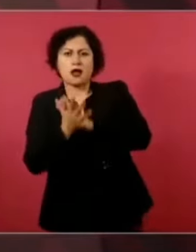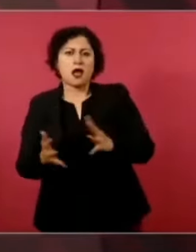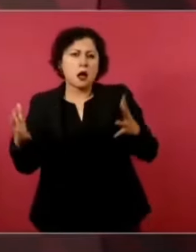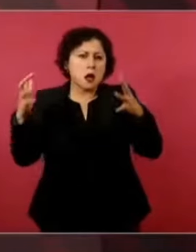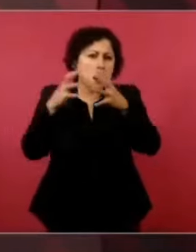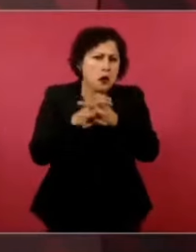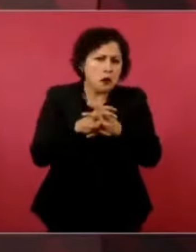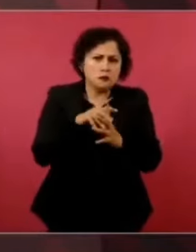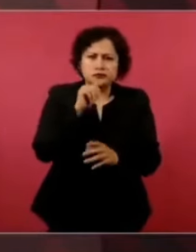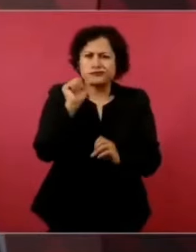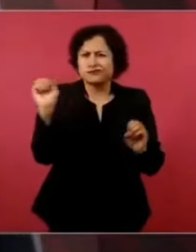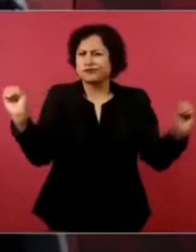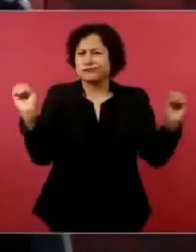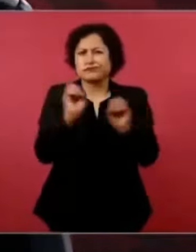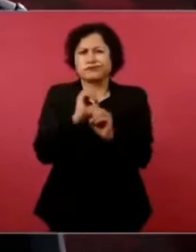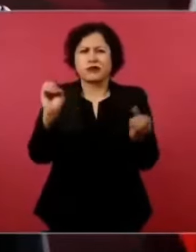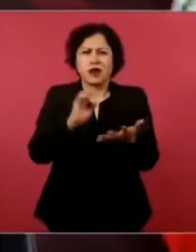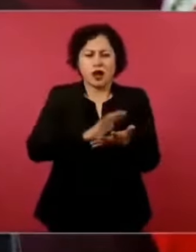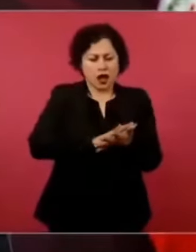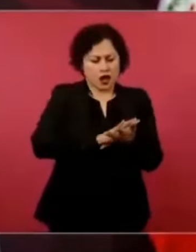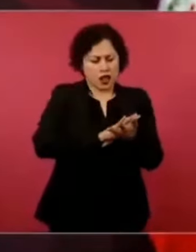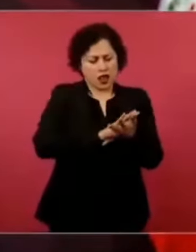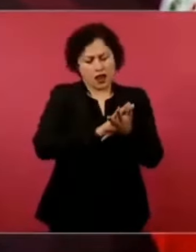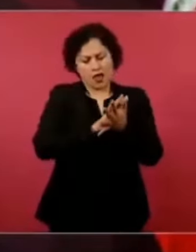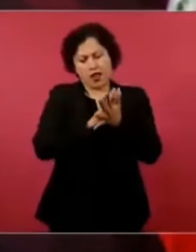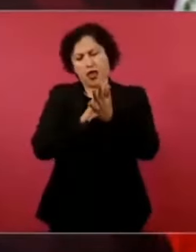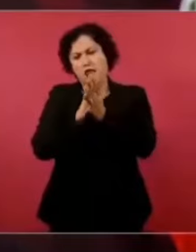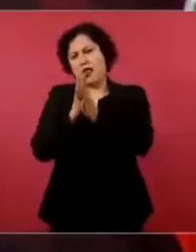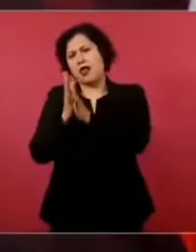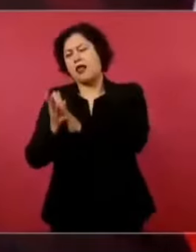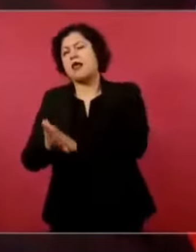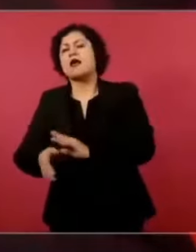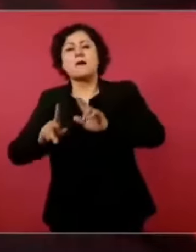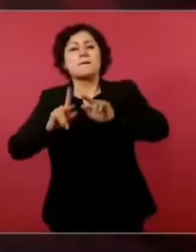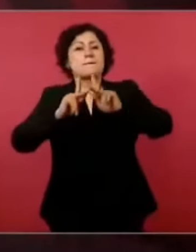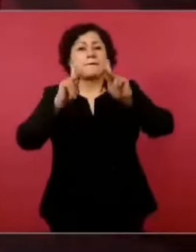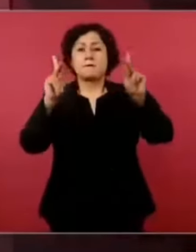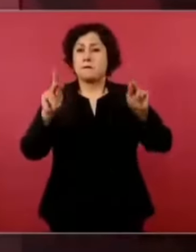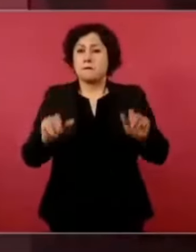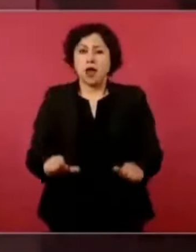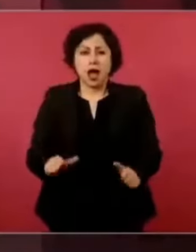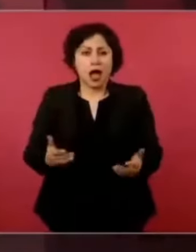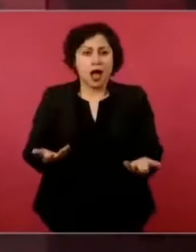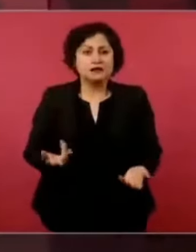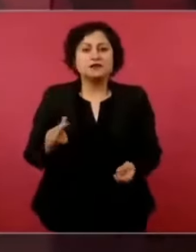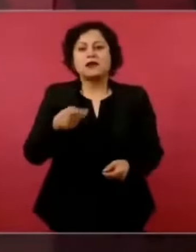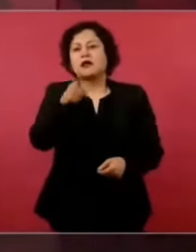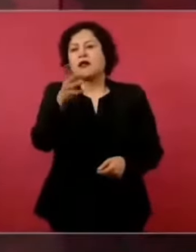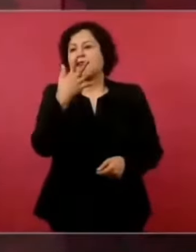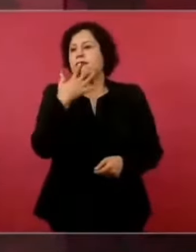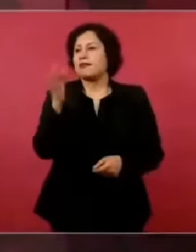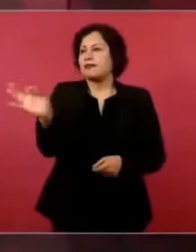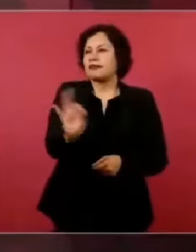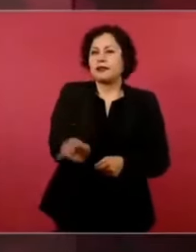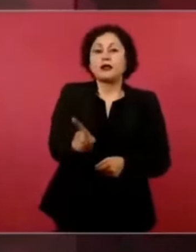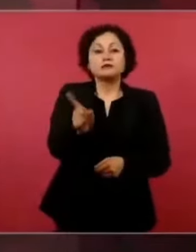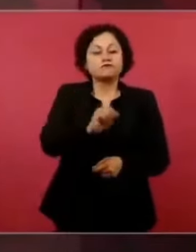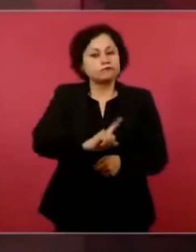Pacífica. Pero no por eso superficial, es igual de profunda